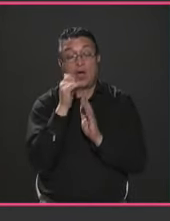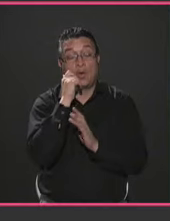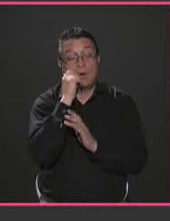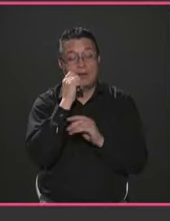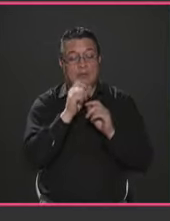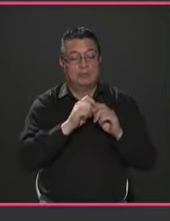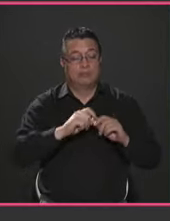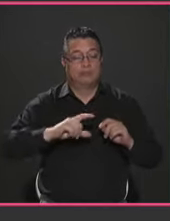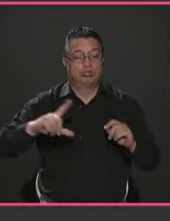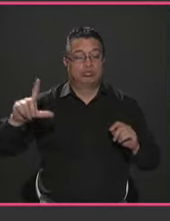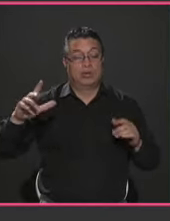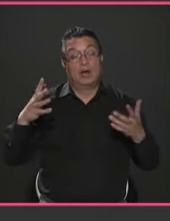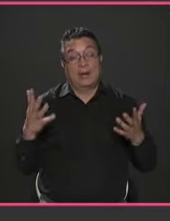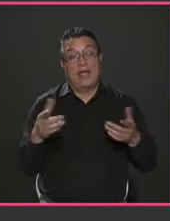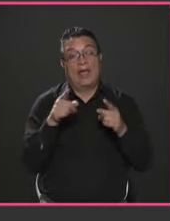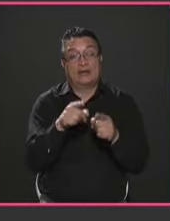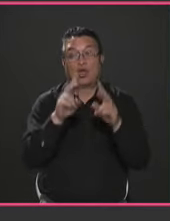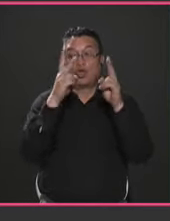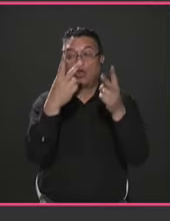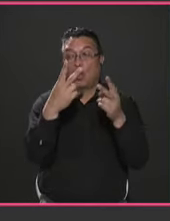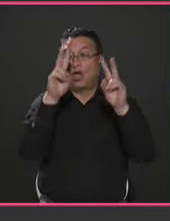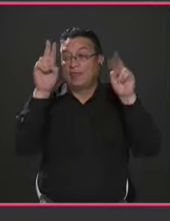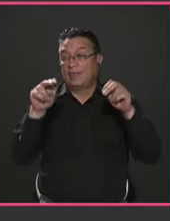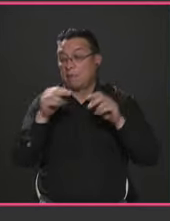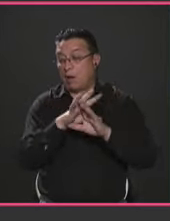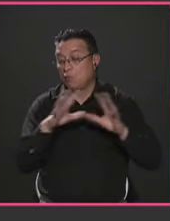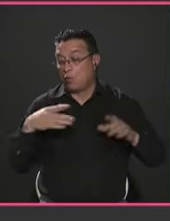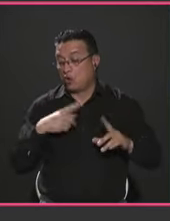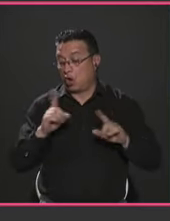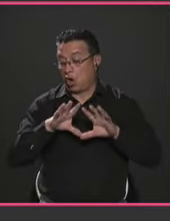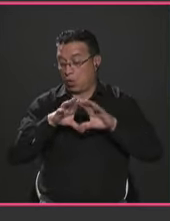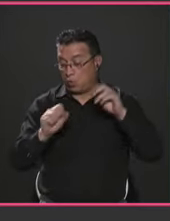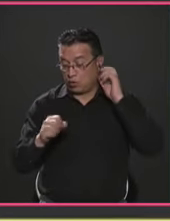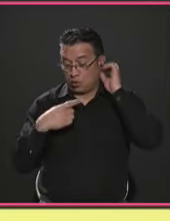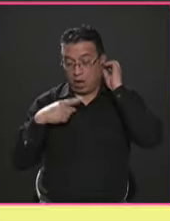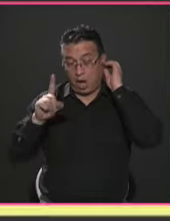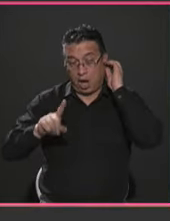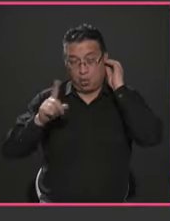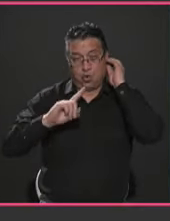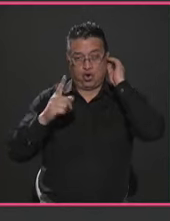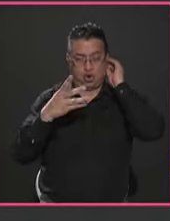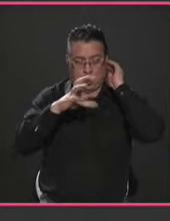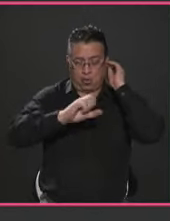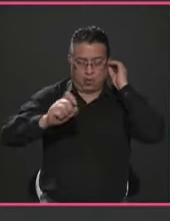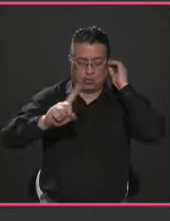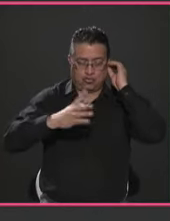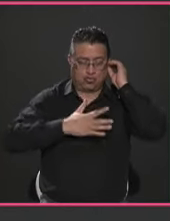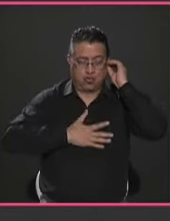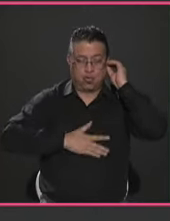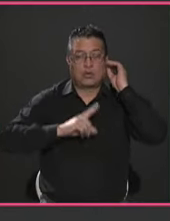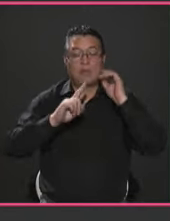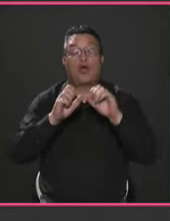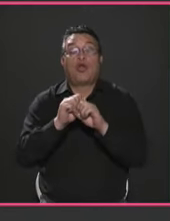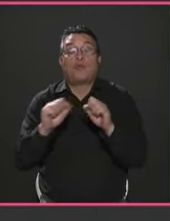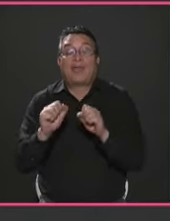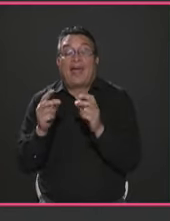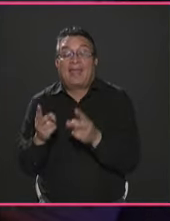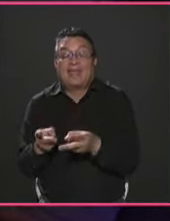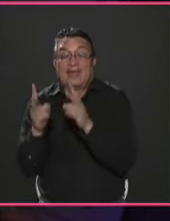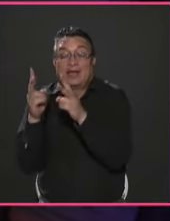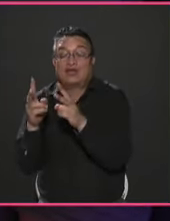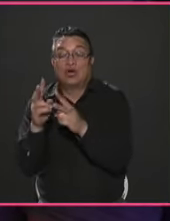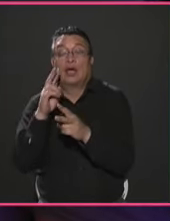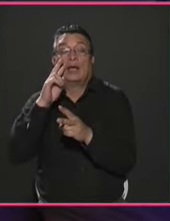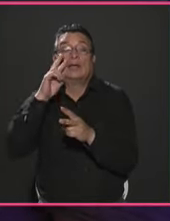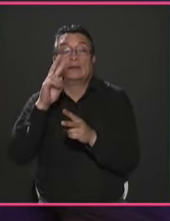florecimiento humano por supuesto Estos son dos temas que están desacuerdo ha muchas personas que están completamente en desacuerdo de esto pero no se puede tener un derecho sin